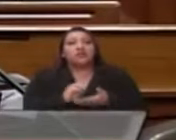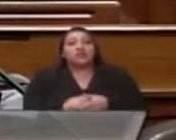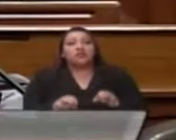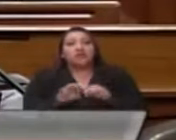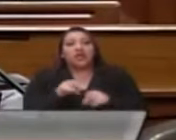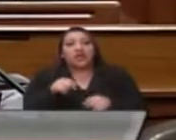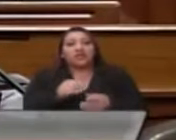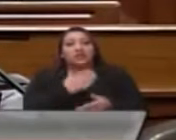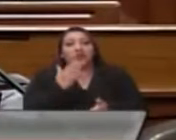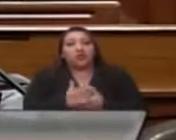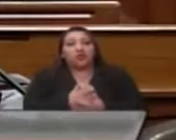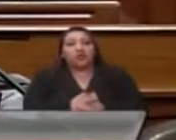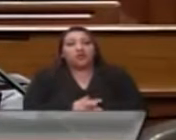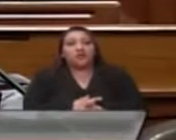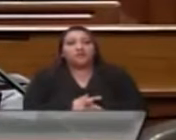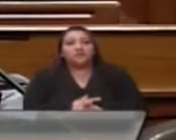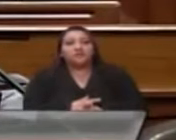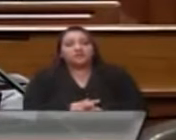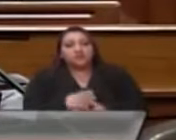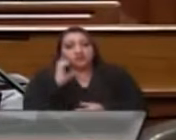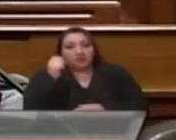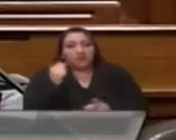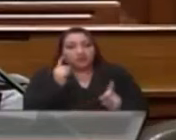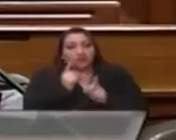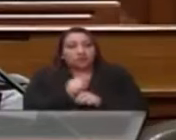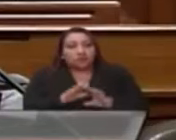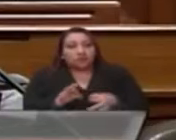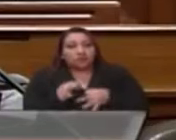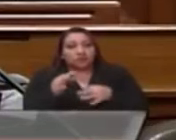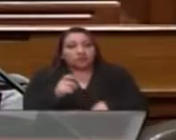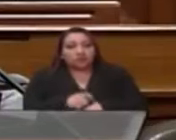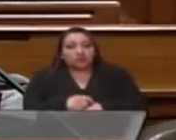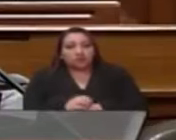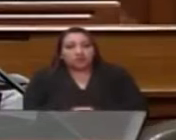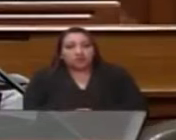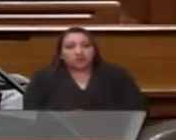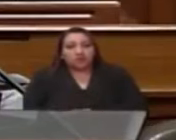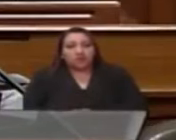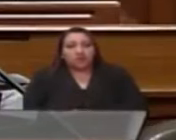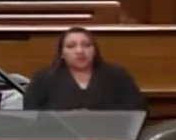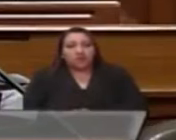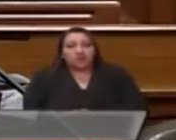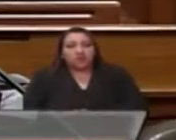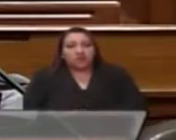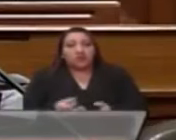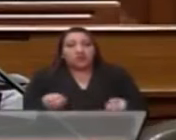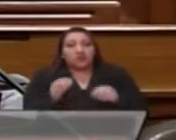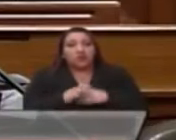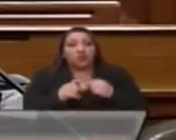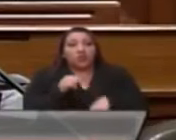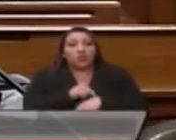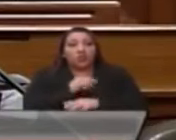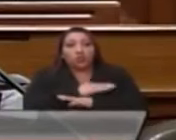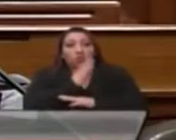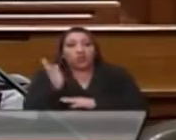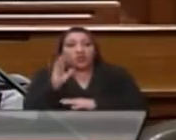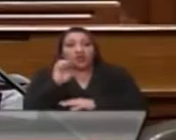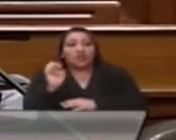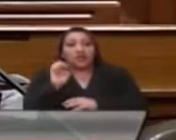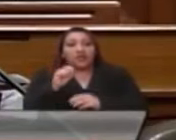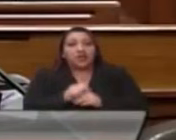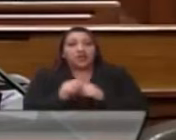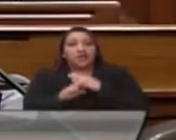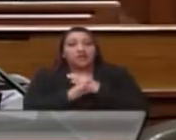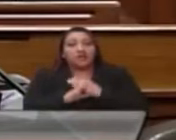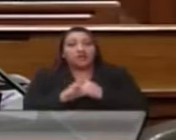incidencia en esta problemática, que debemos enfrentar sin dilación. Se implementarán turnos de emergencia en